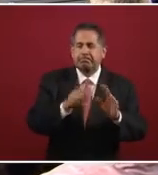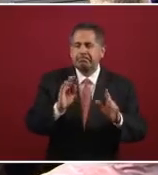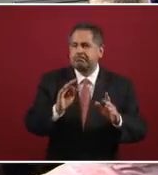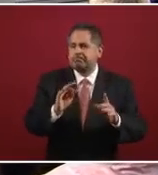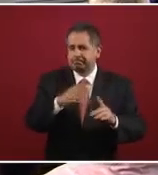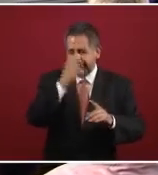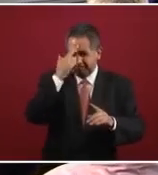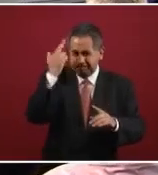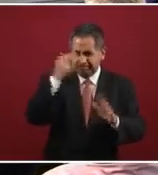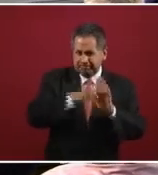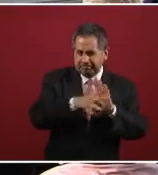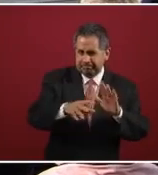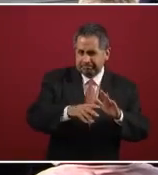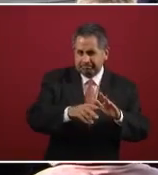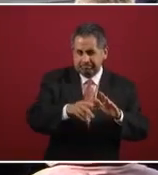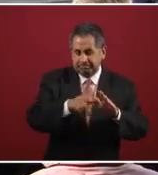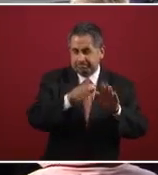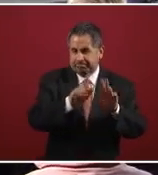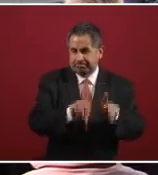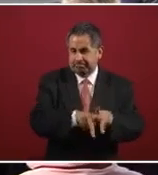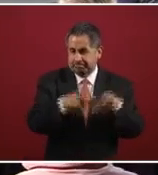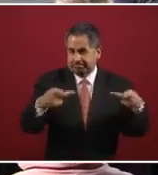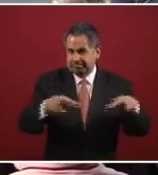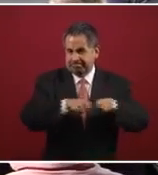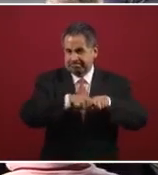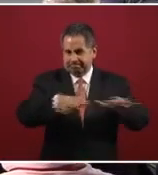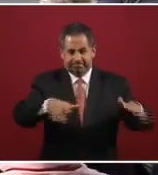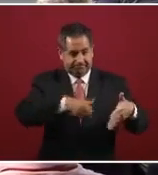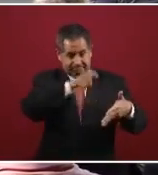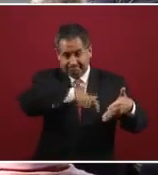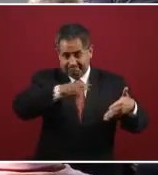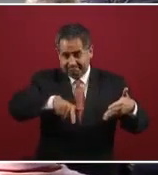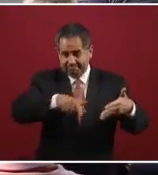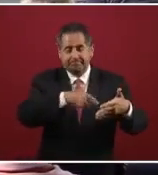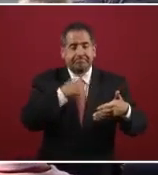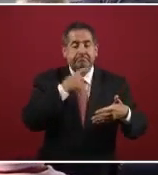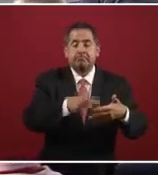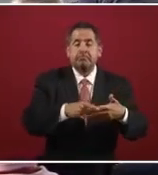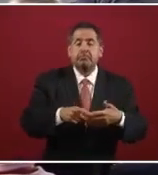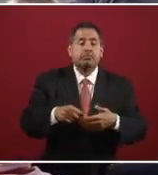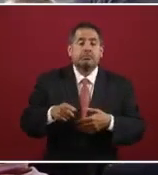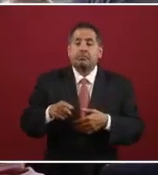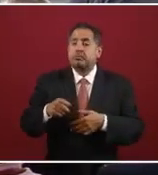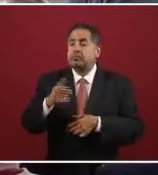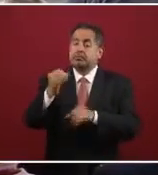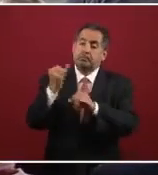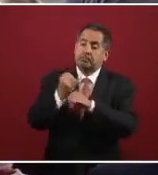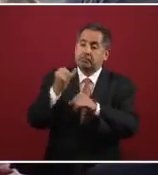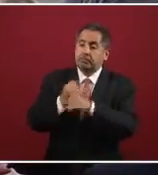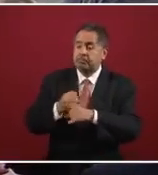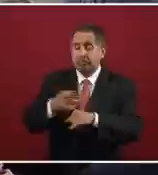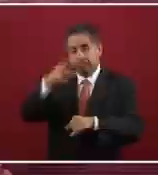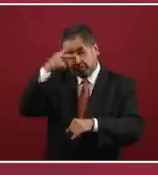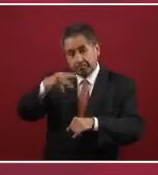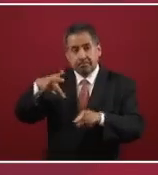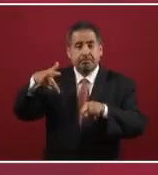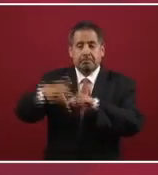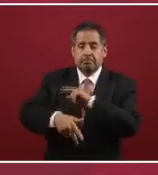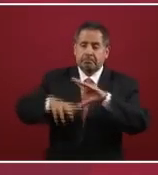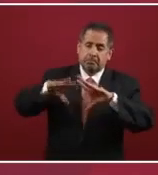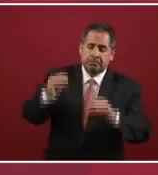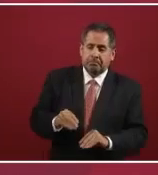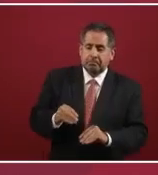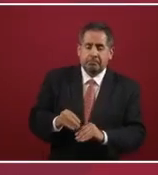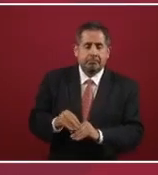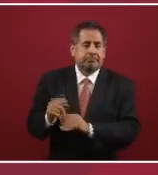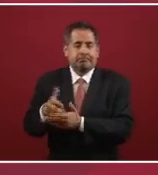nota en ocho columnas un periódico de que se apaga el internet por la